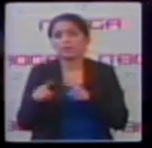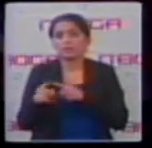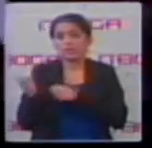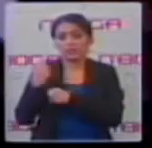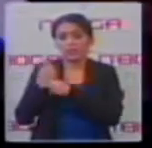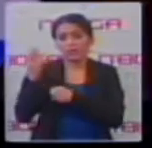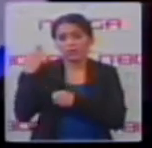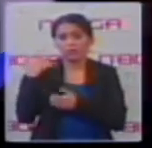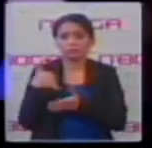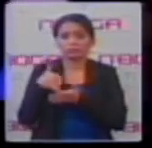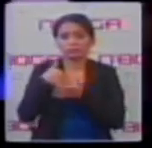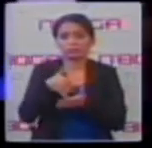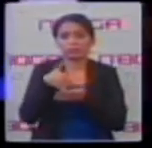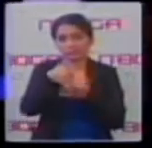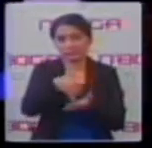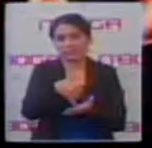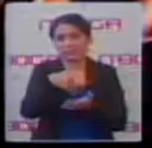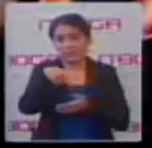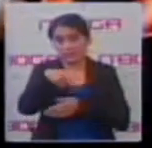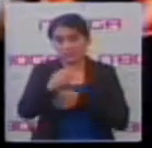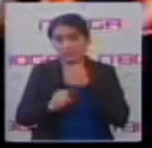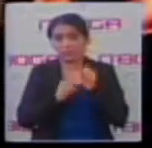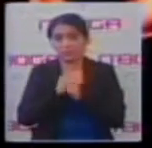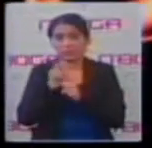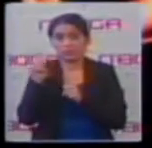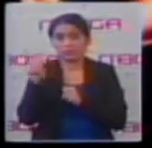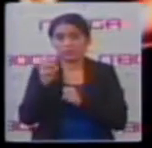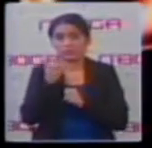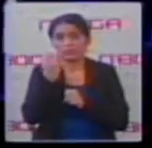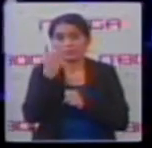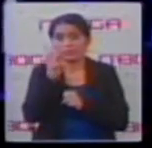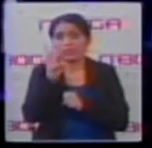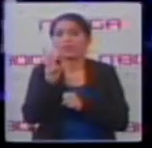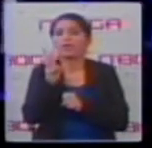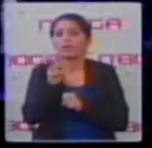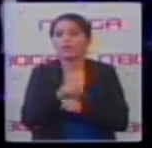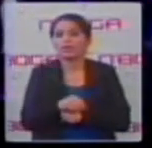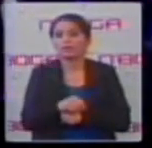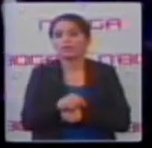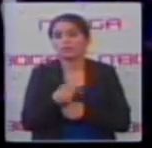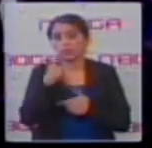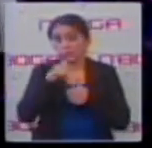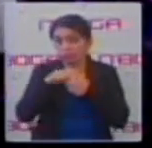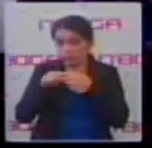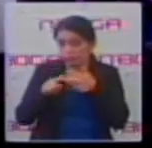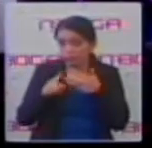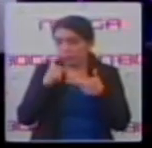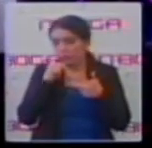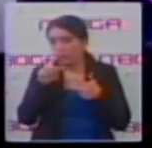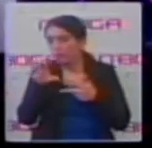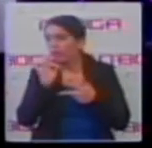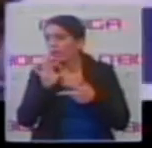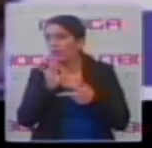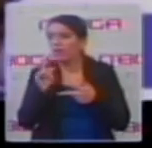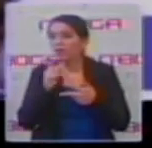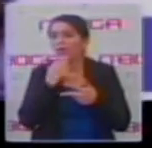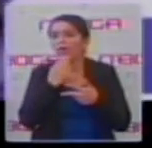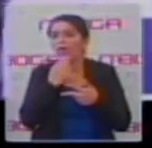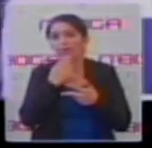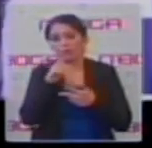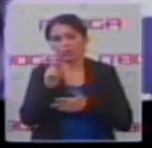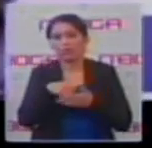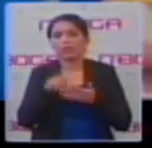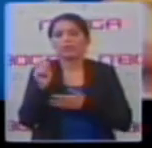y en el caso de este año, para el 2016, fueron 3 categorías las que nos permitieron estar ahí con nuestro buen nombre y con